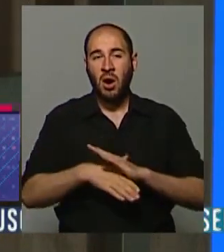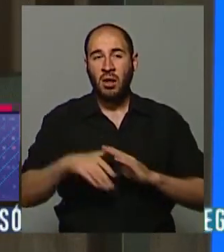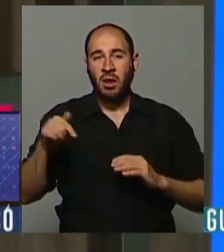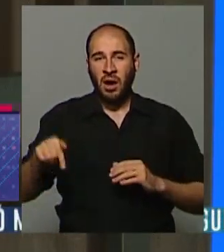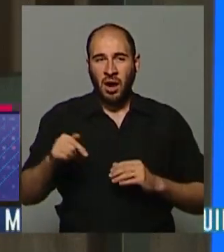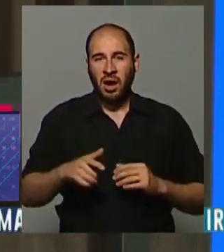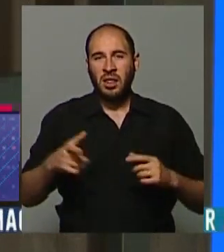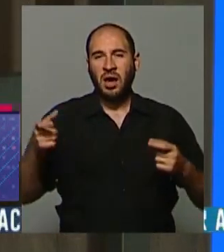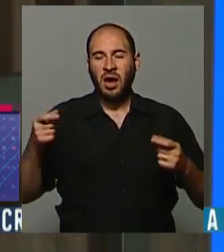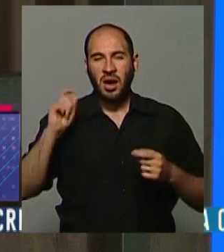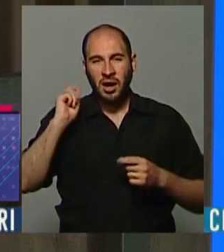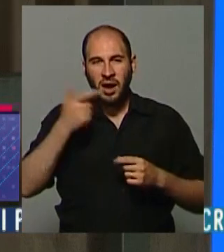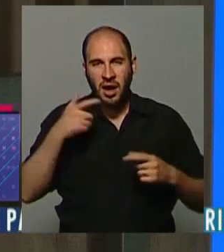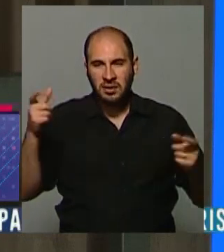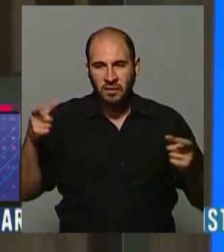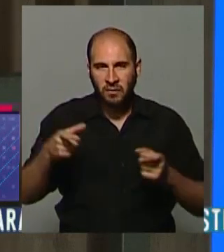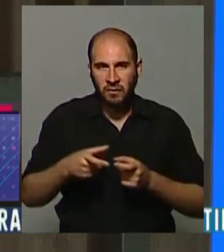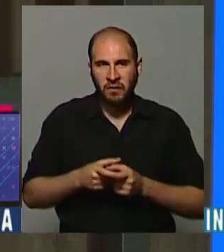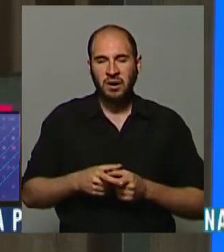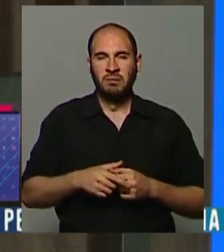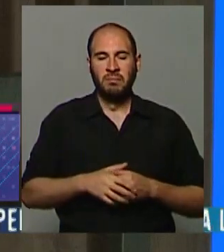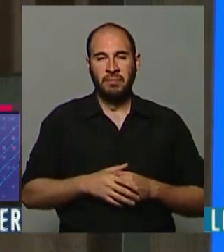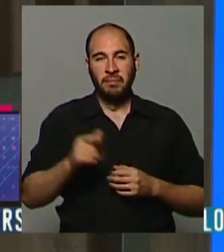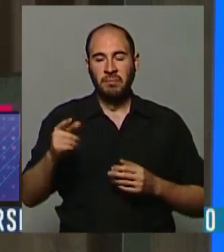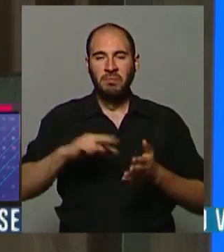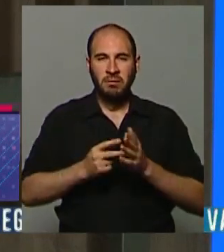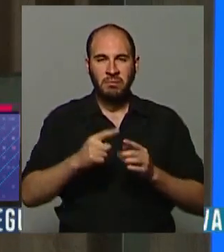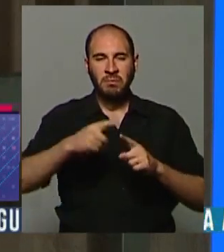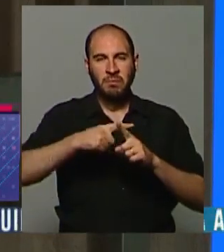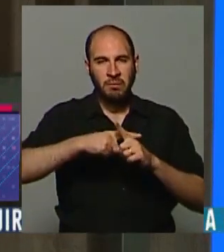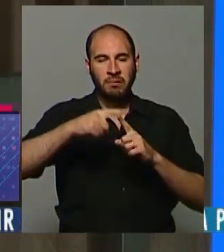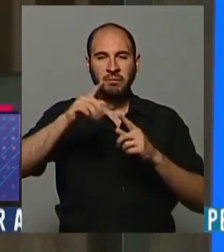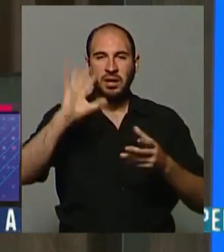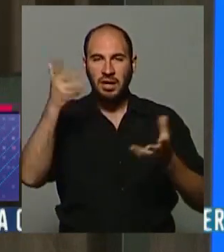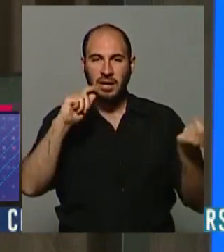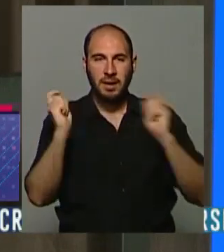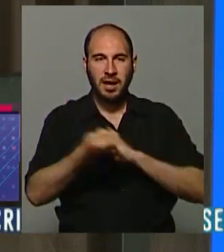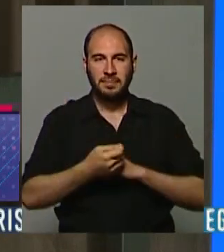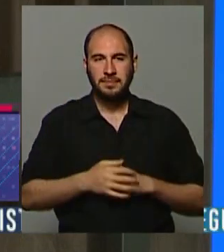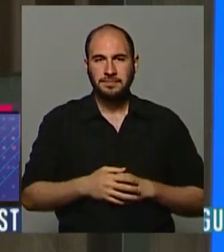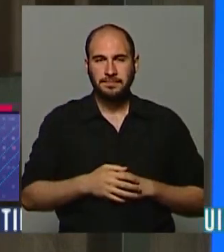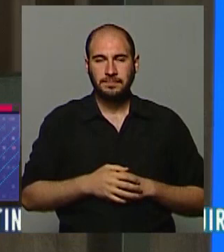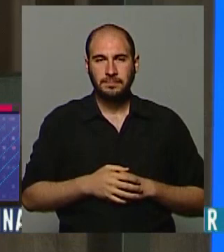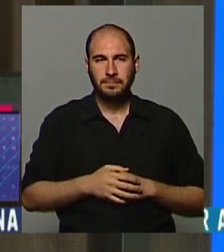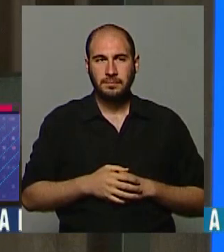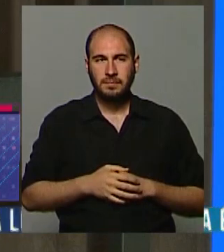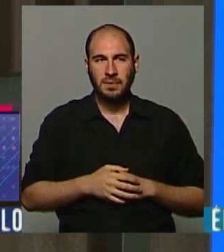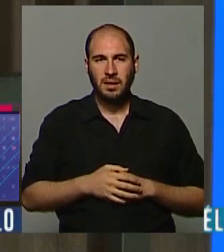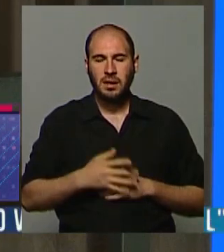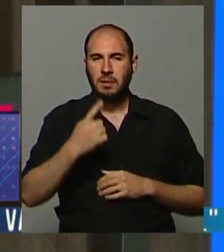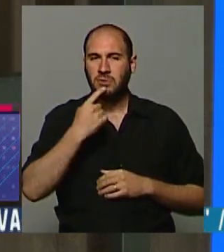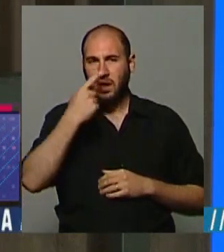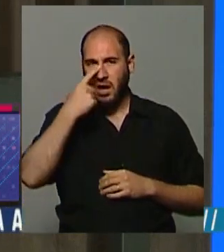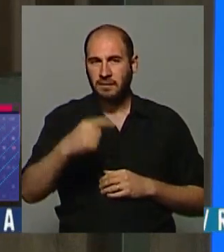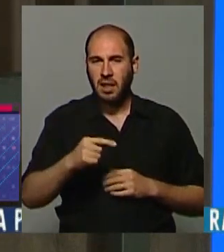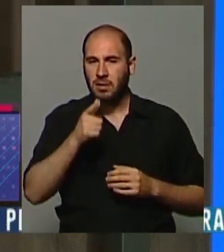de reducir las emisiones de estos gases que provocan el efecto invernadero o el cambio climático. En definitiva, se